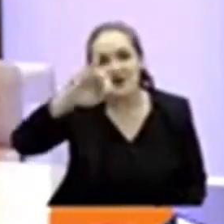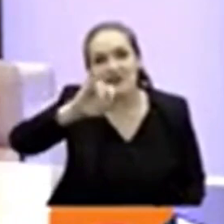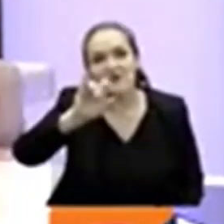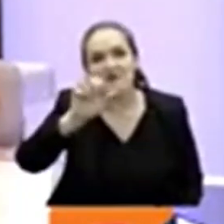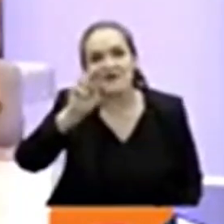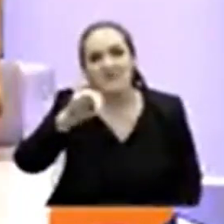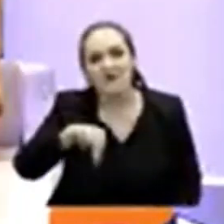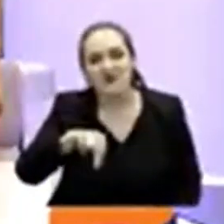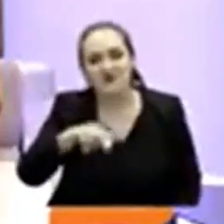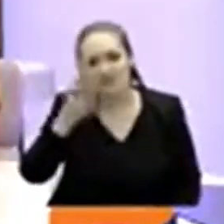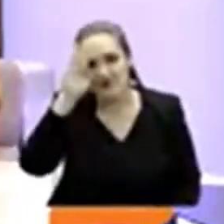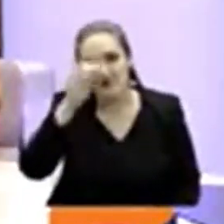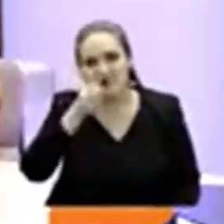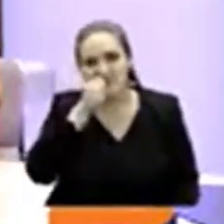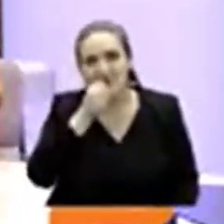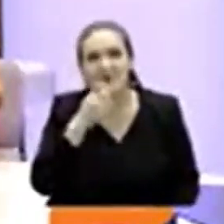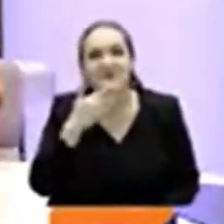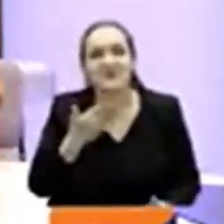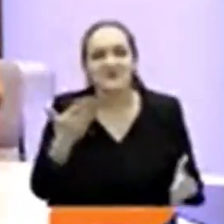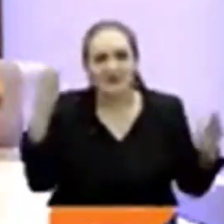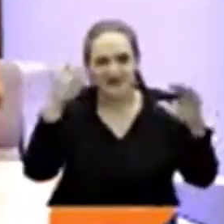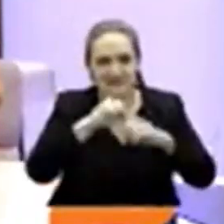Sebastián Ramírez. Juan, buenas noches.